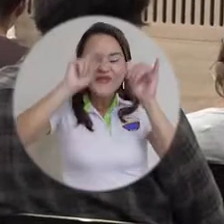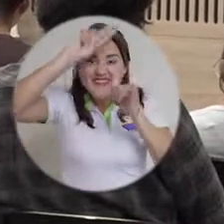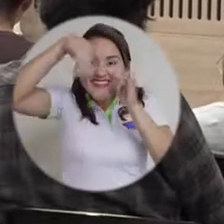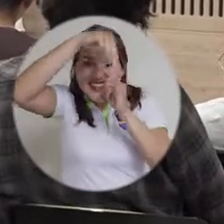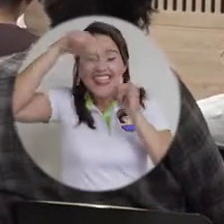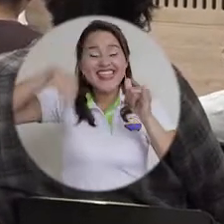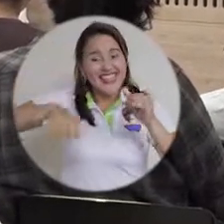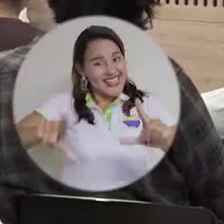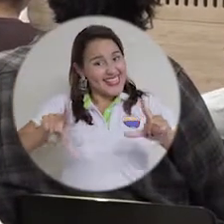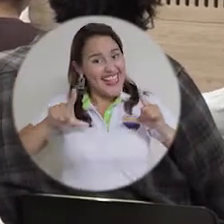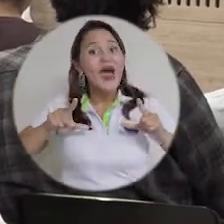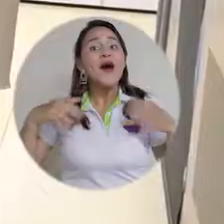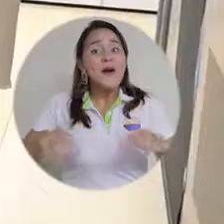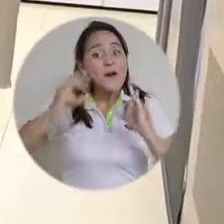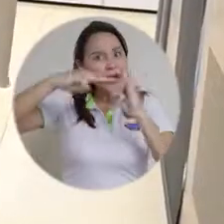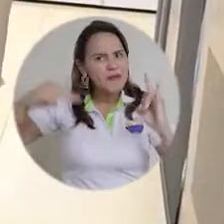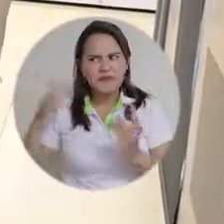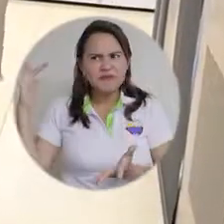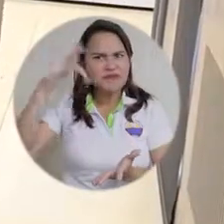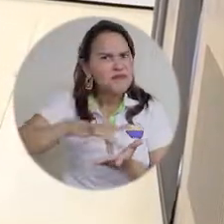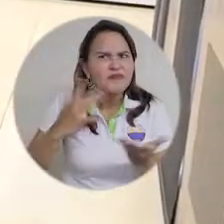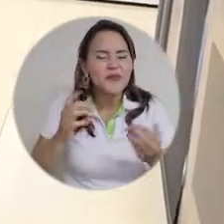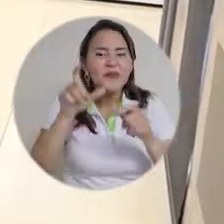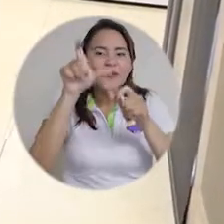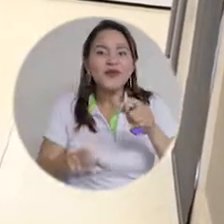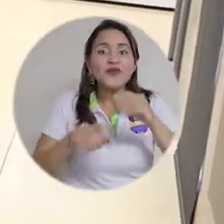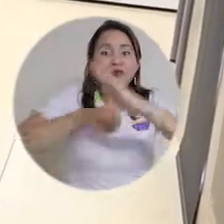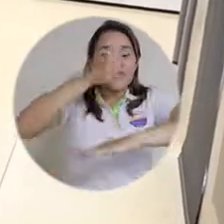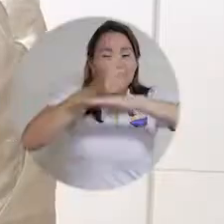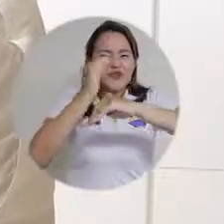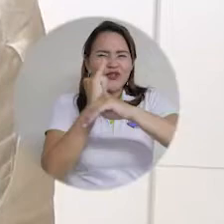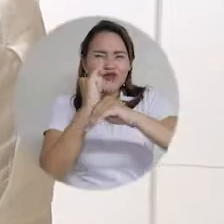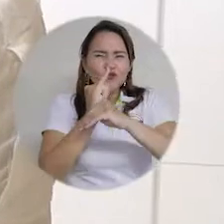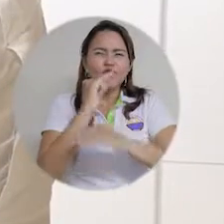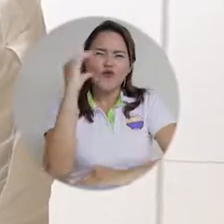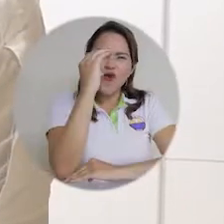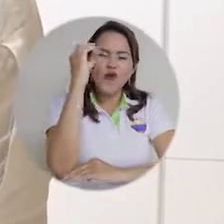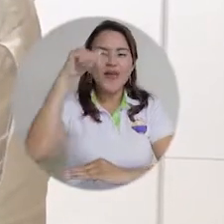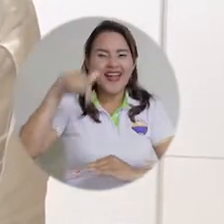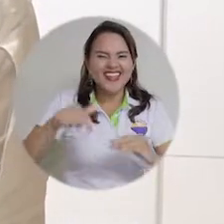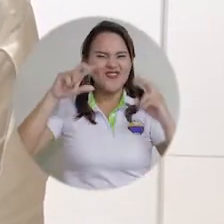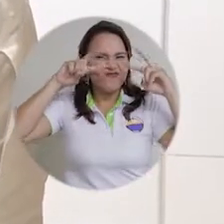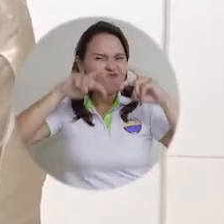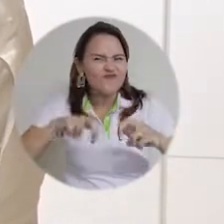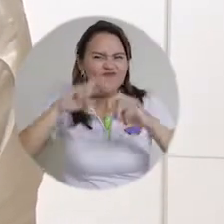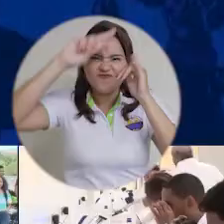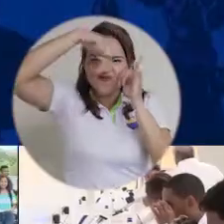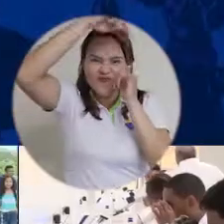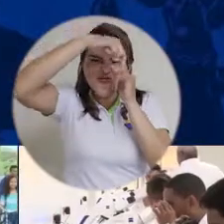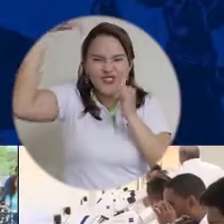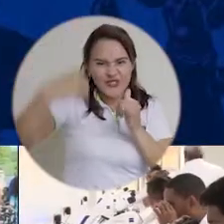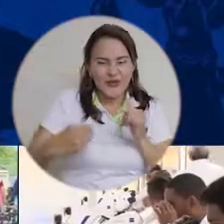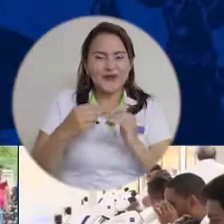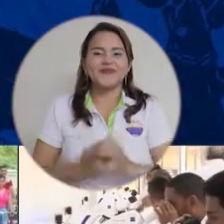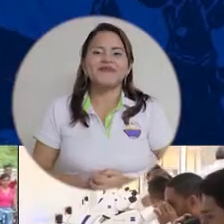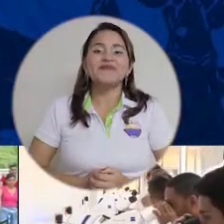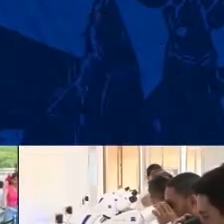Futuros antropólogos de UNIMagdalena recibieron visita del director del Instituto Colombiano de Antropología e Historia.